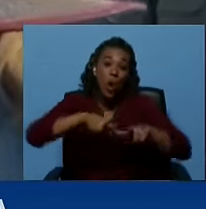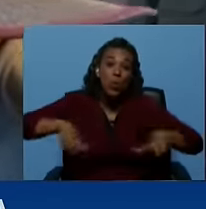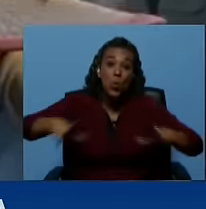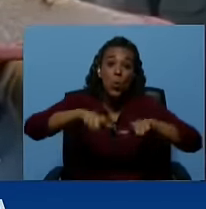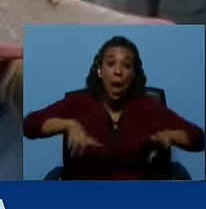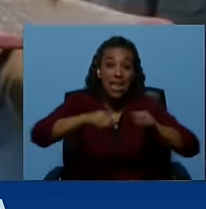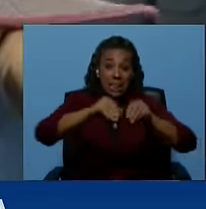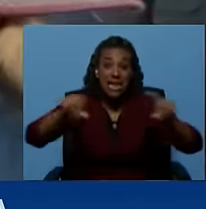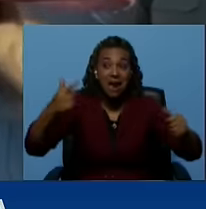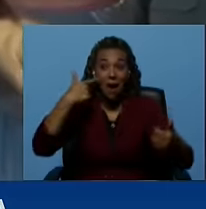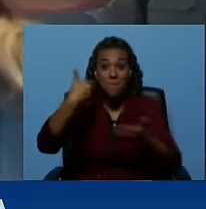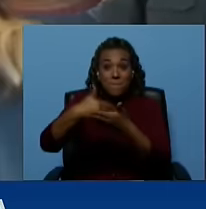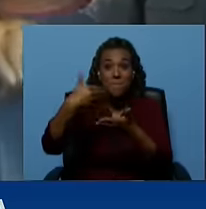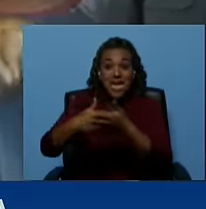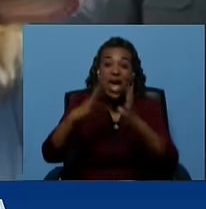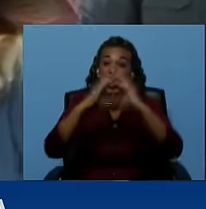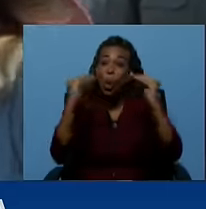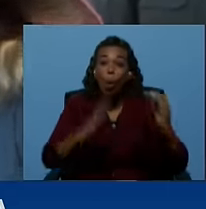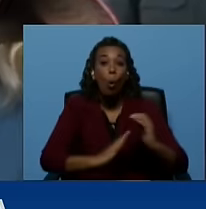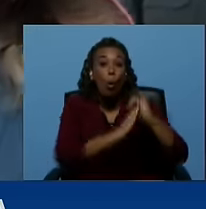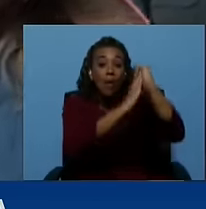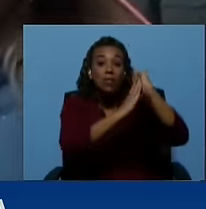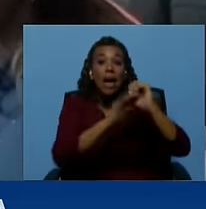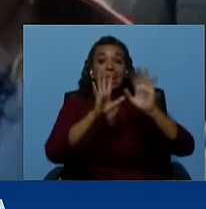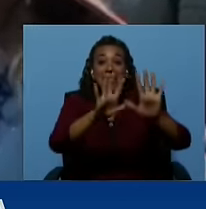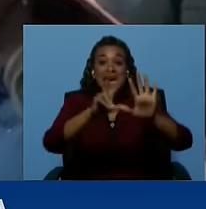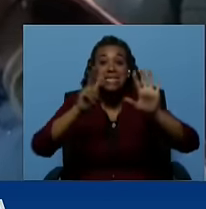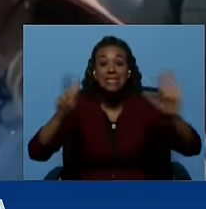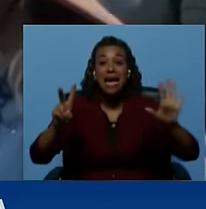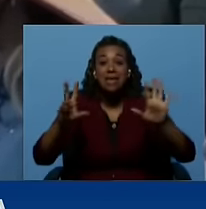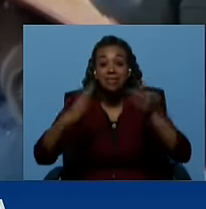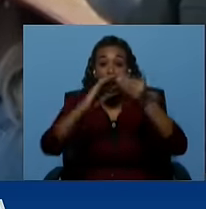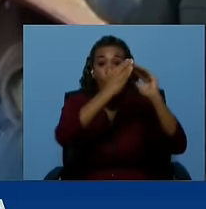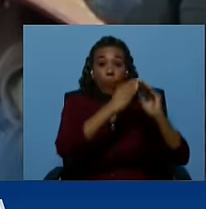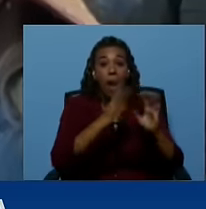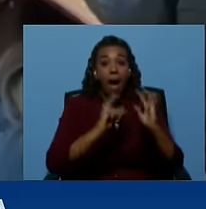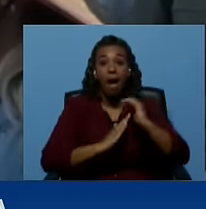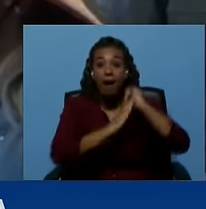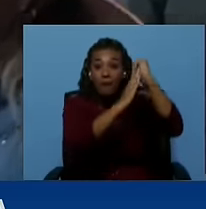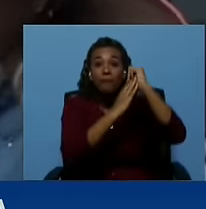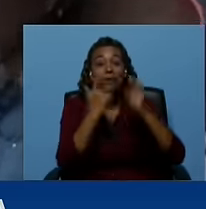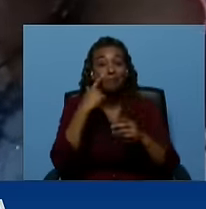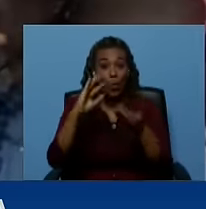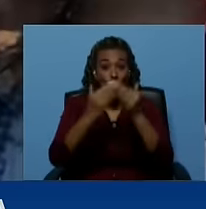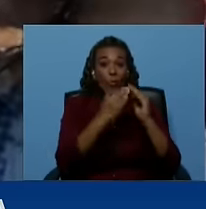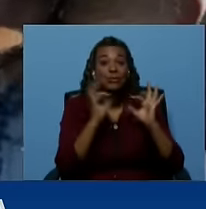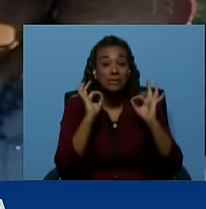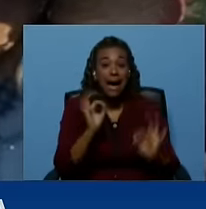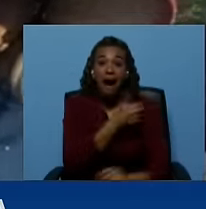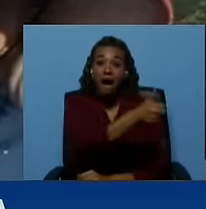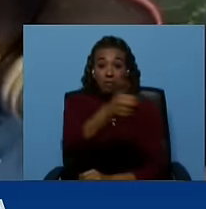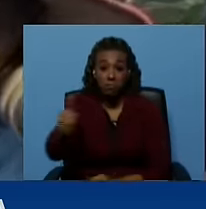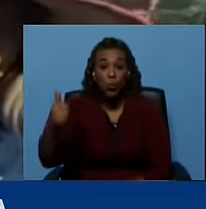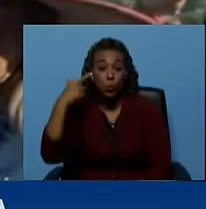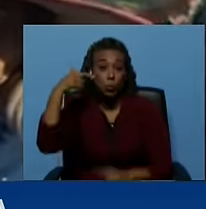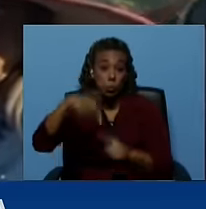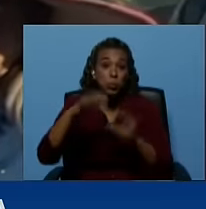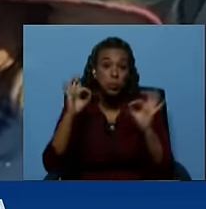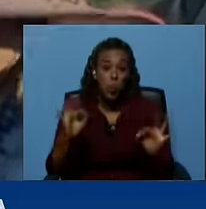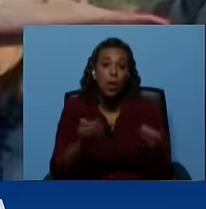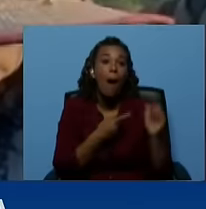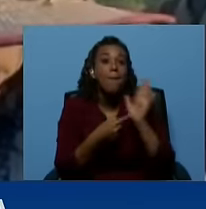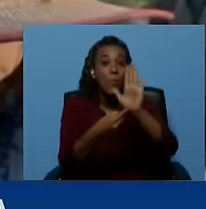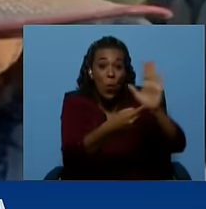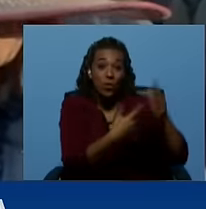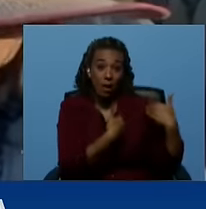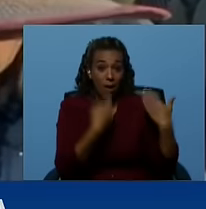este equipo que usted ve aquí son todos los jefes de comunidad los 17 jefes de comunidad del territorio de la ruta de la mandarina aquí Bueno poco para mostrarles